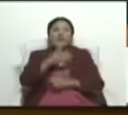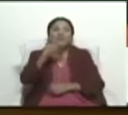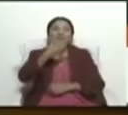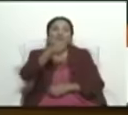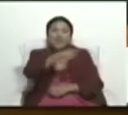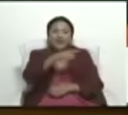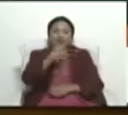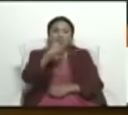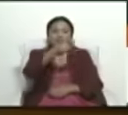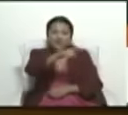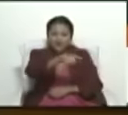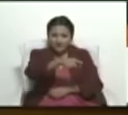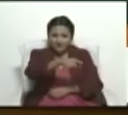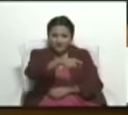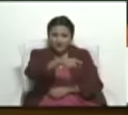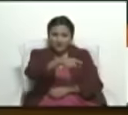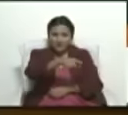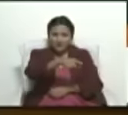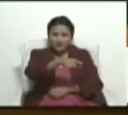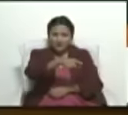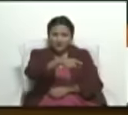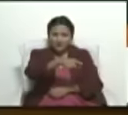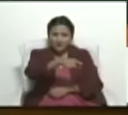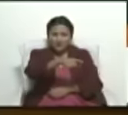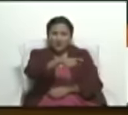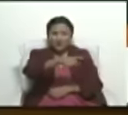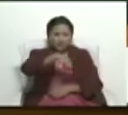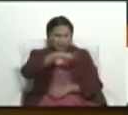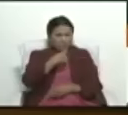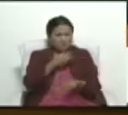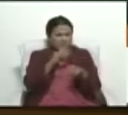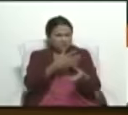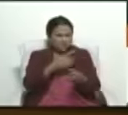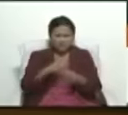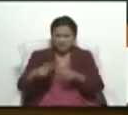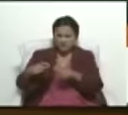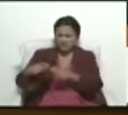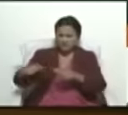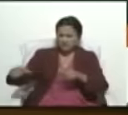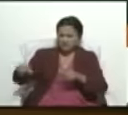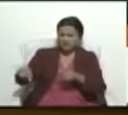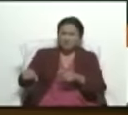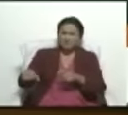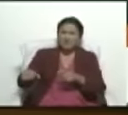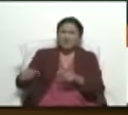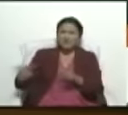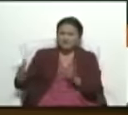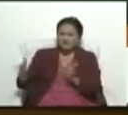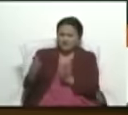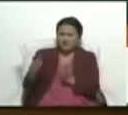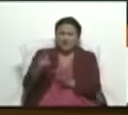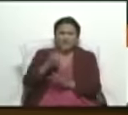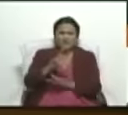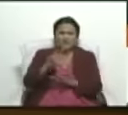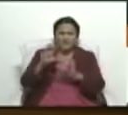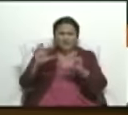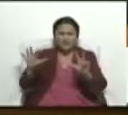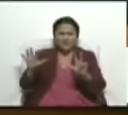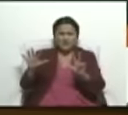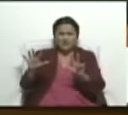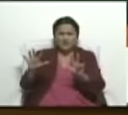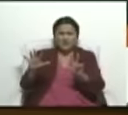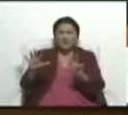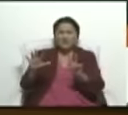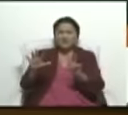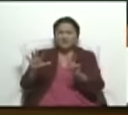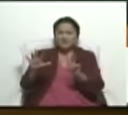se correspondían a las de Cancerbero, porque la talla del pie era 37,5,